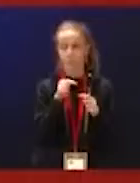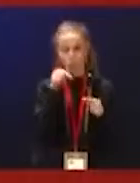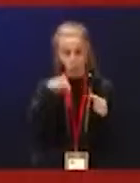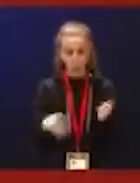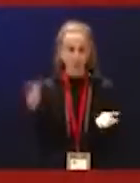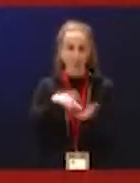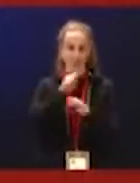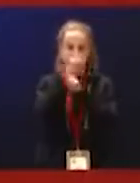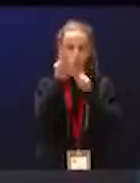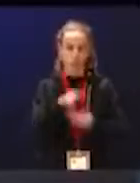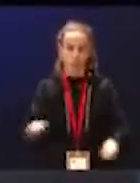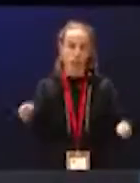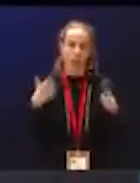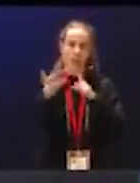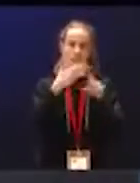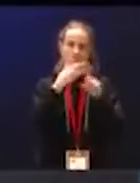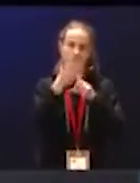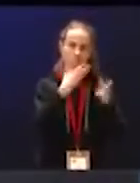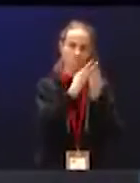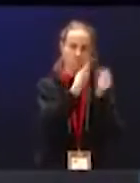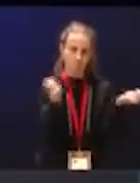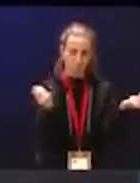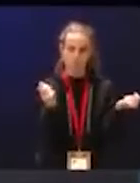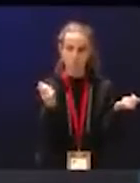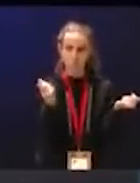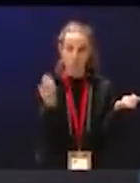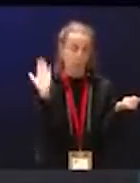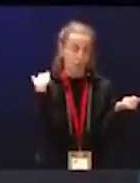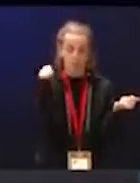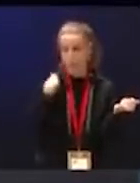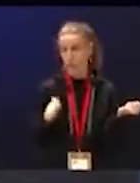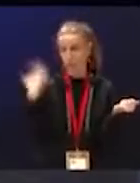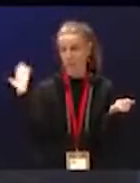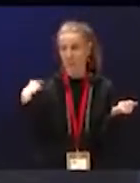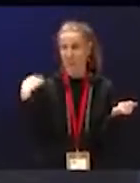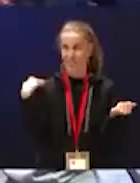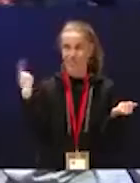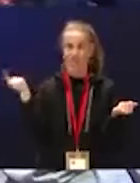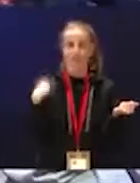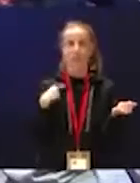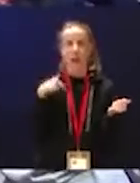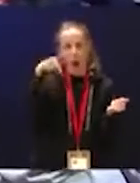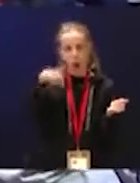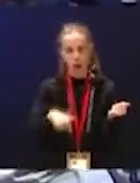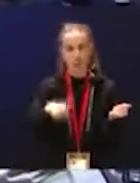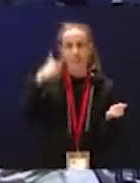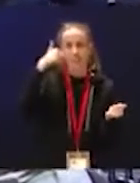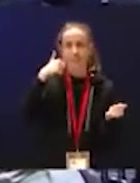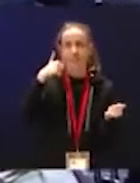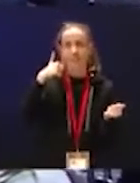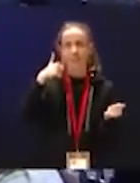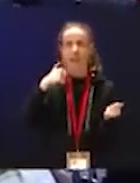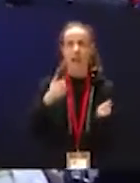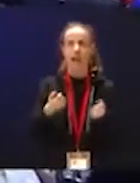contra la Mujer, quiero dirigirme especialmente, como he hecho antes en el Ágora, a los hombres y decirles que es la hora de participar activamente en la causa